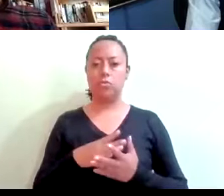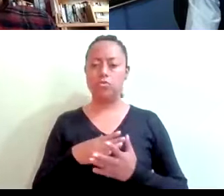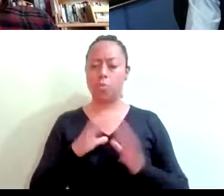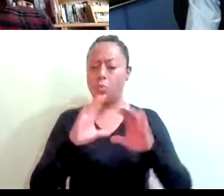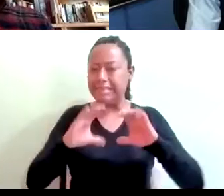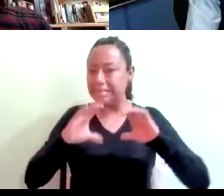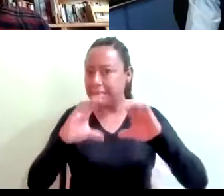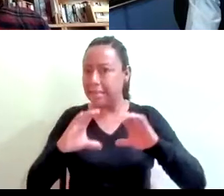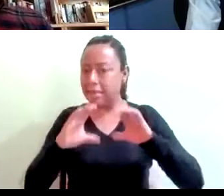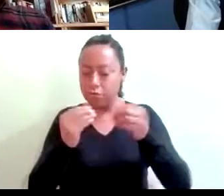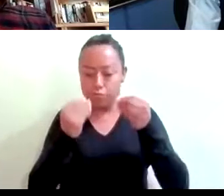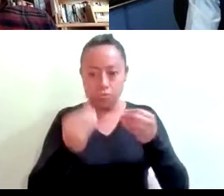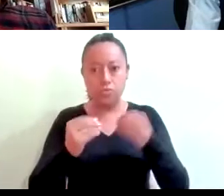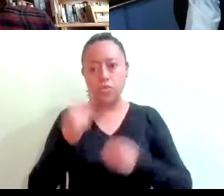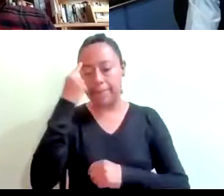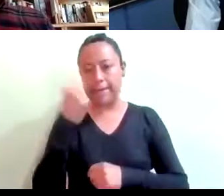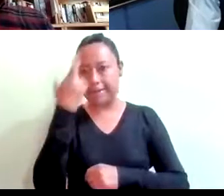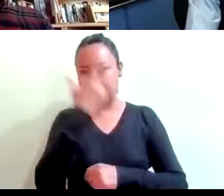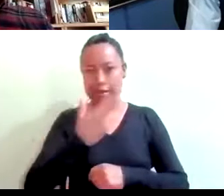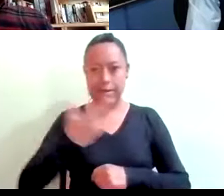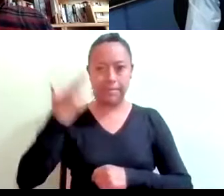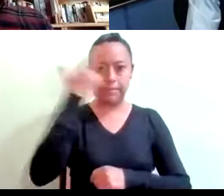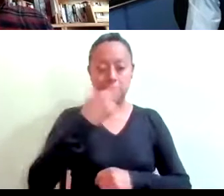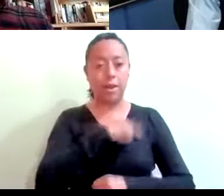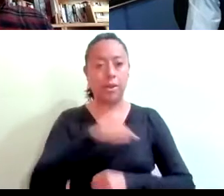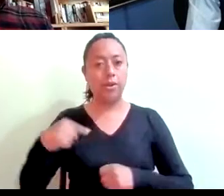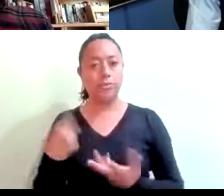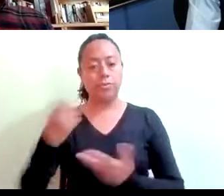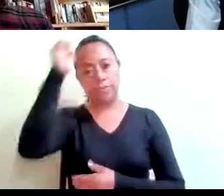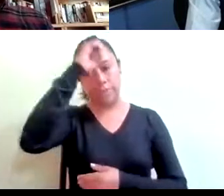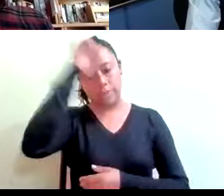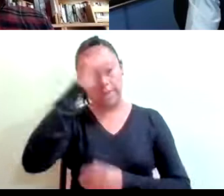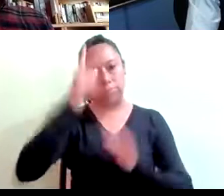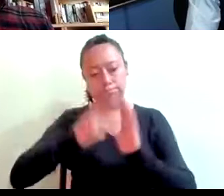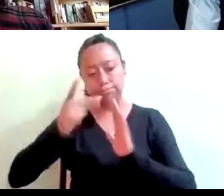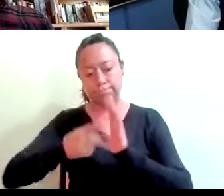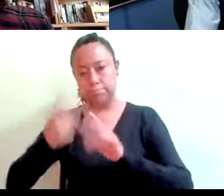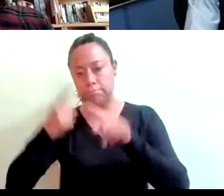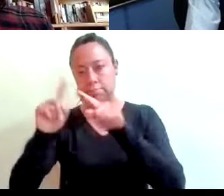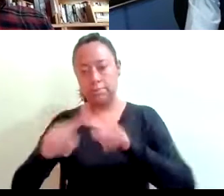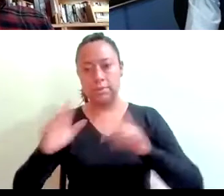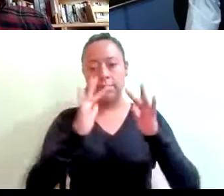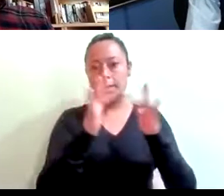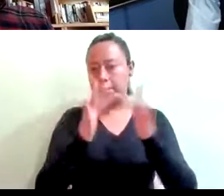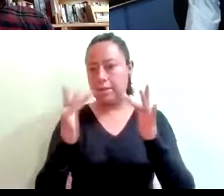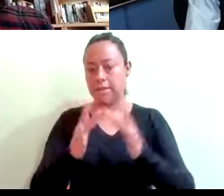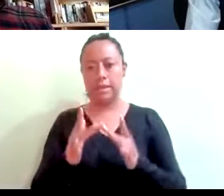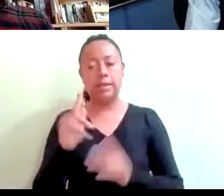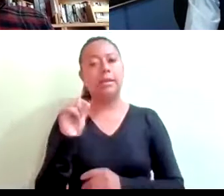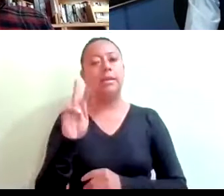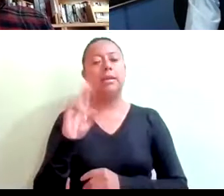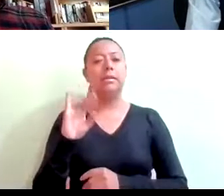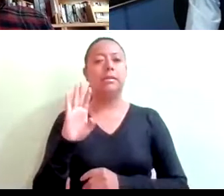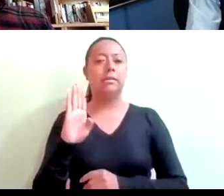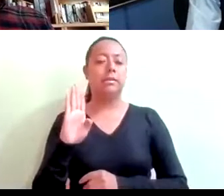de manera muy clara, inclusive comentamos con enlaces del tribunal de